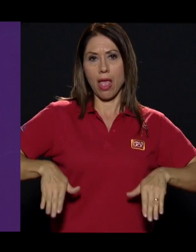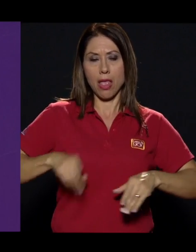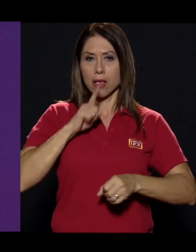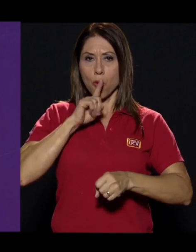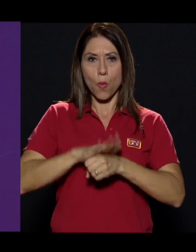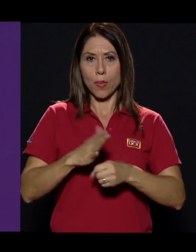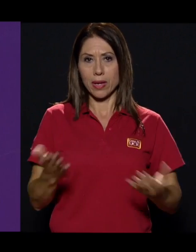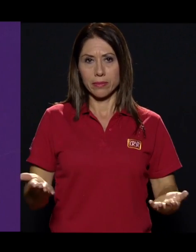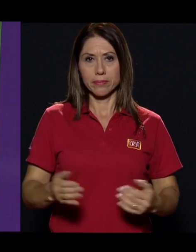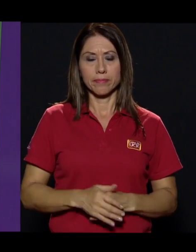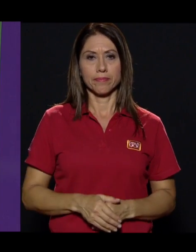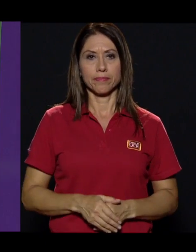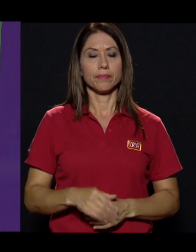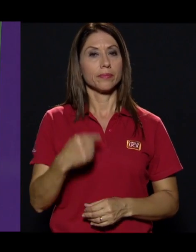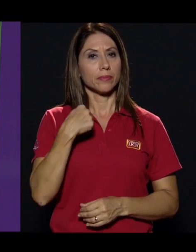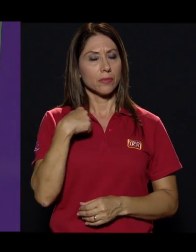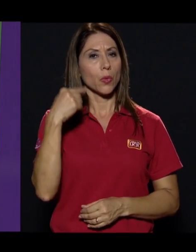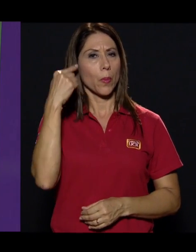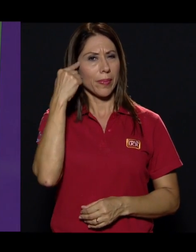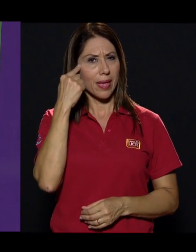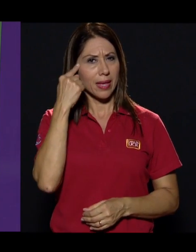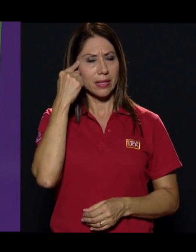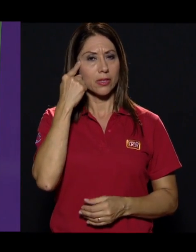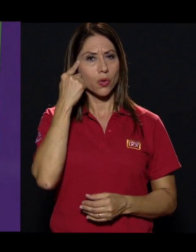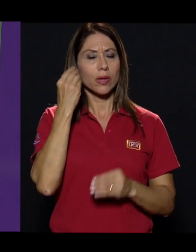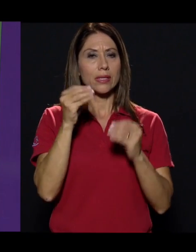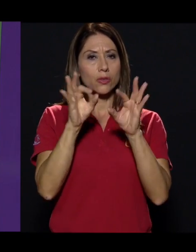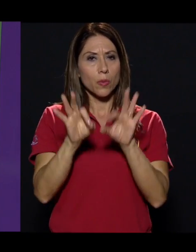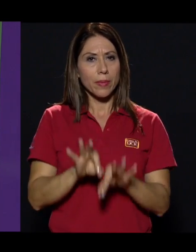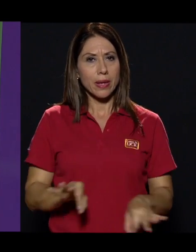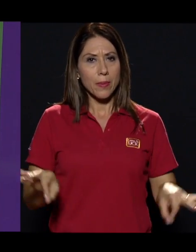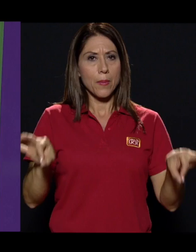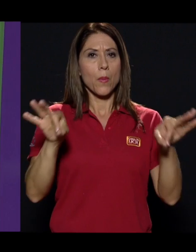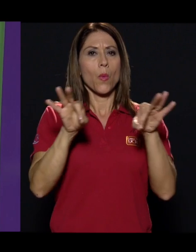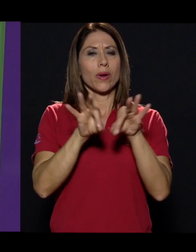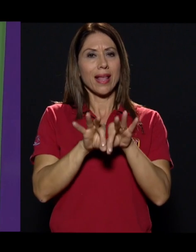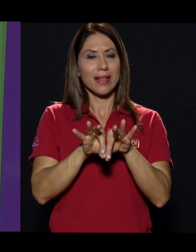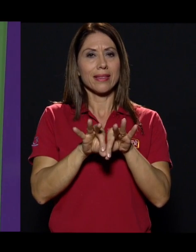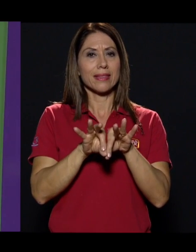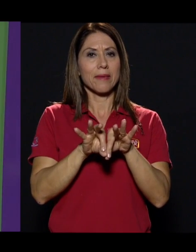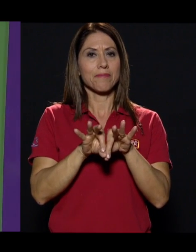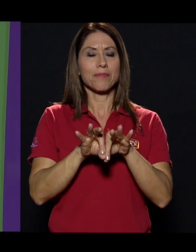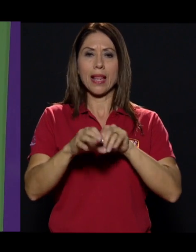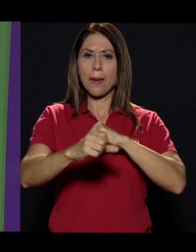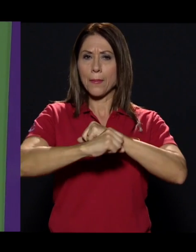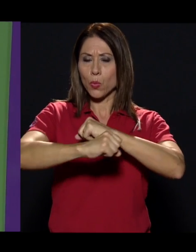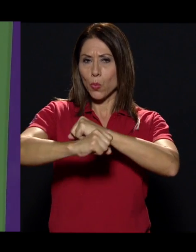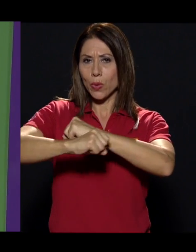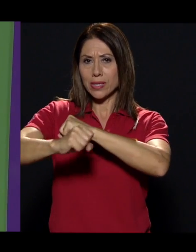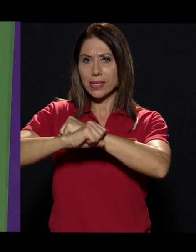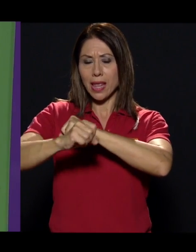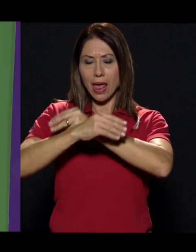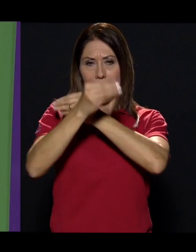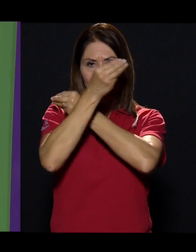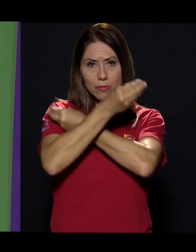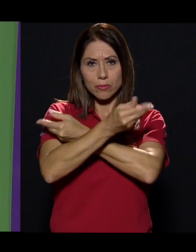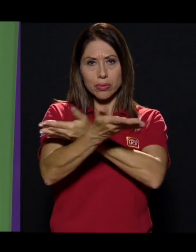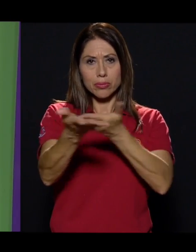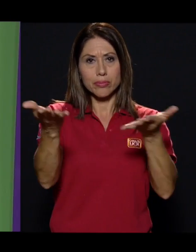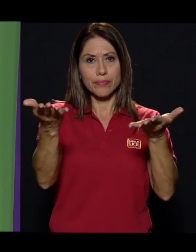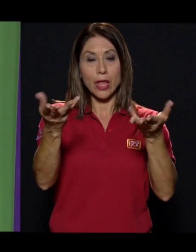todavía no se cumplen? Bueno, yo pienso que es súper importante la parte de publicidad,